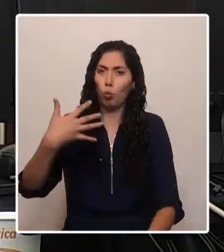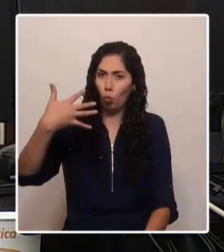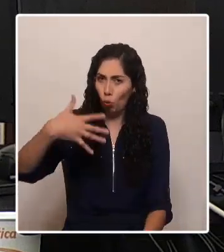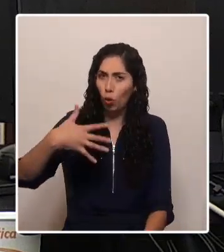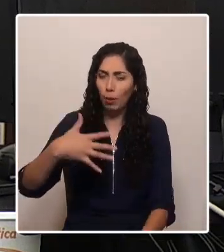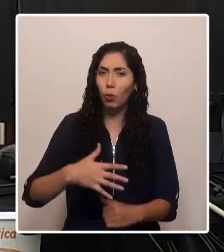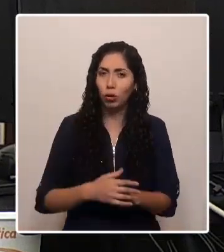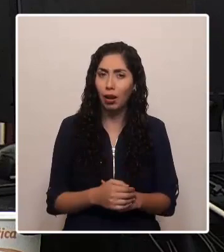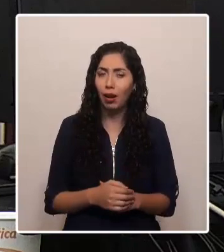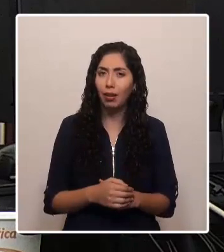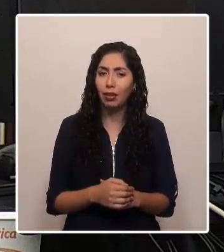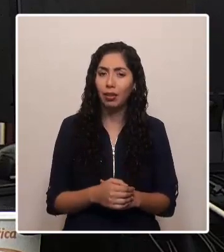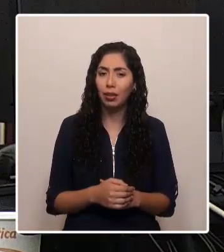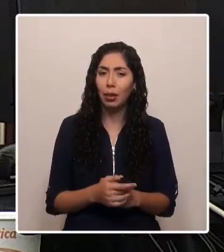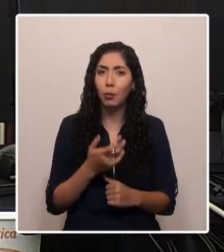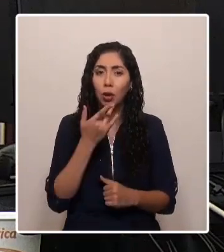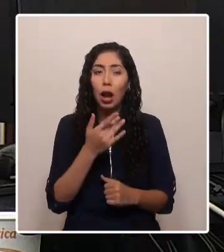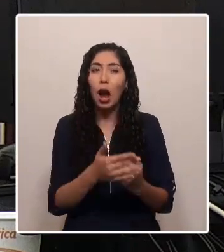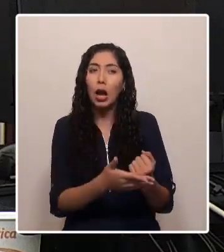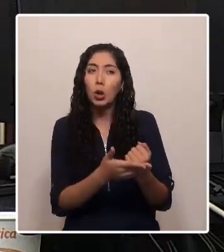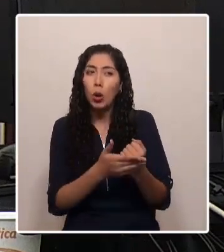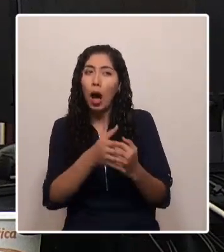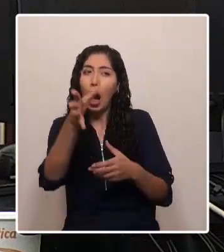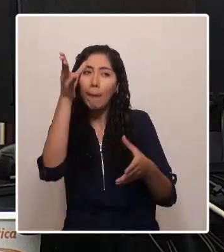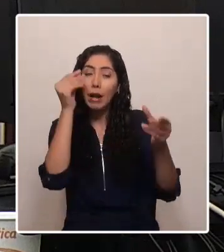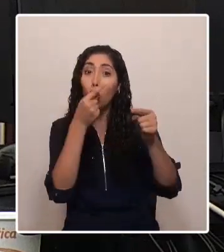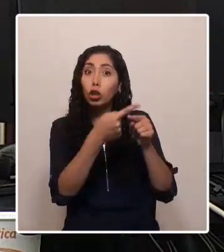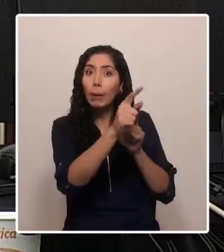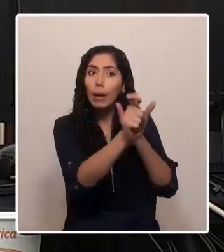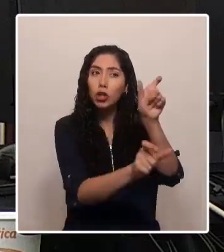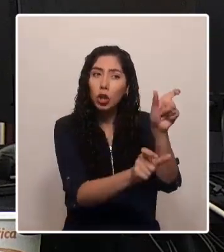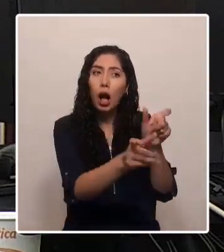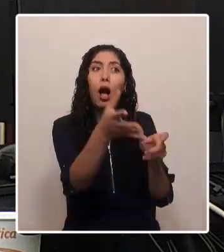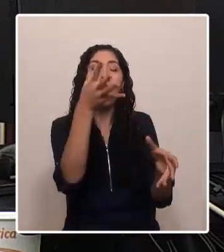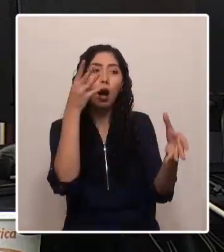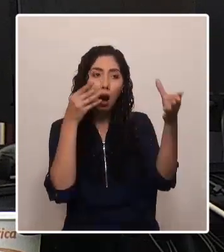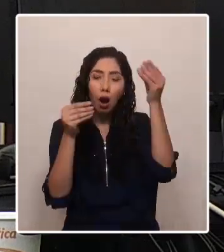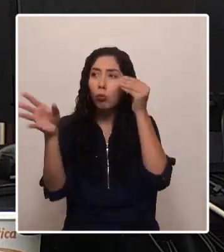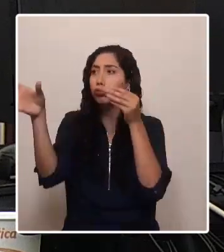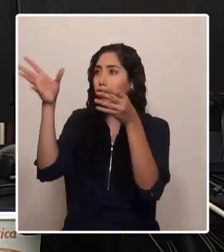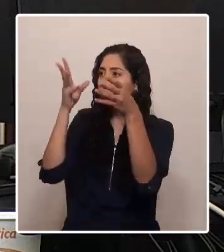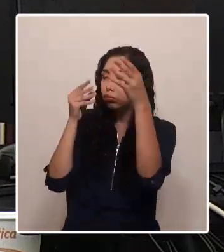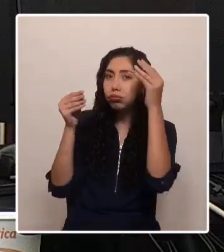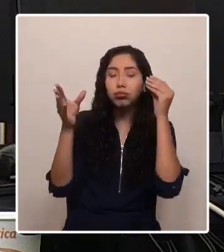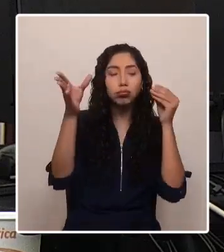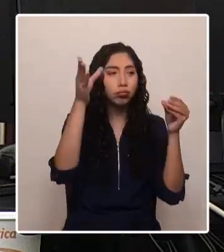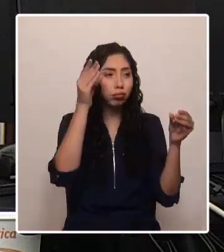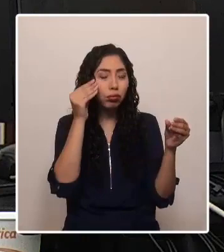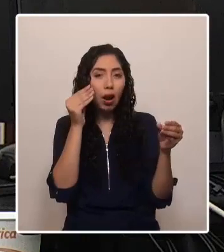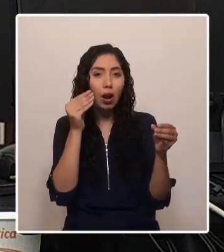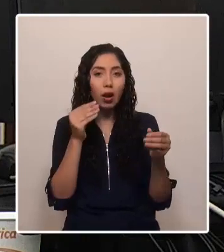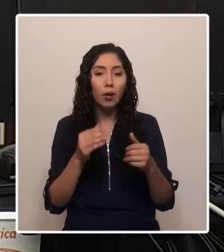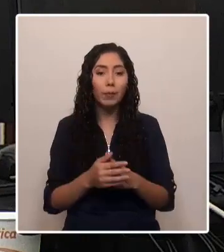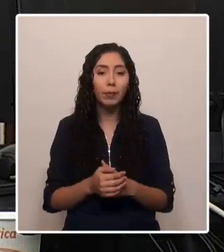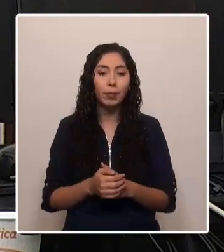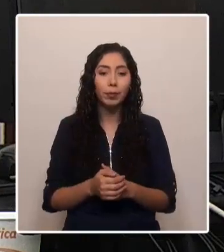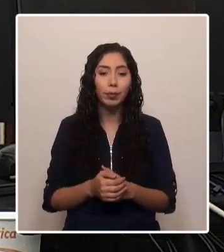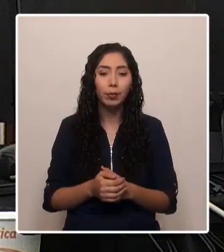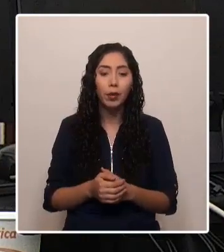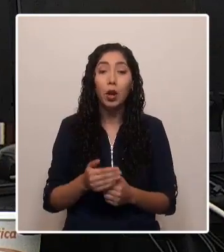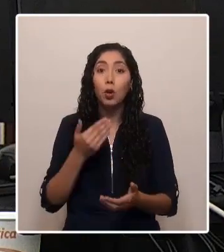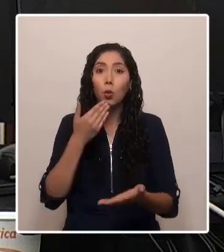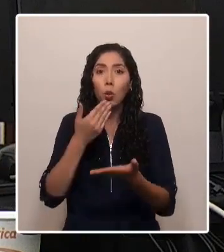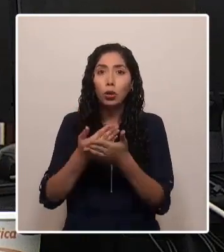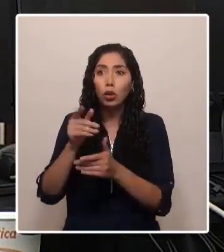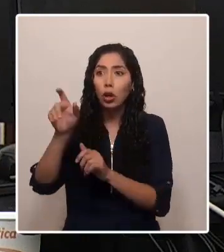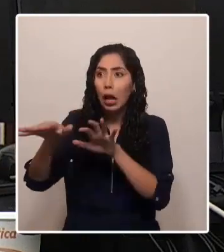a reorientar los procesos y a aprender de las otras personas, que se unen gracias al asombro que le provoca ser misterioso aquello que encuentran